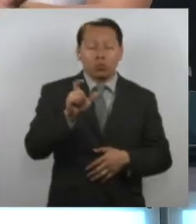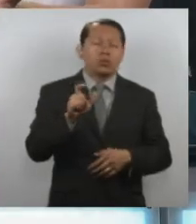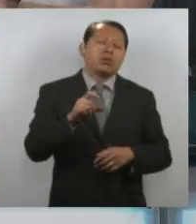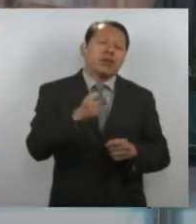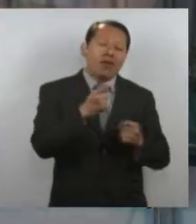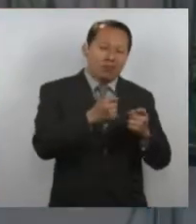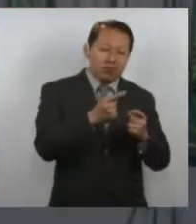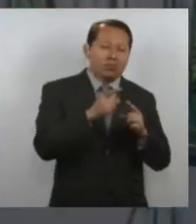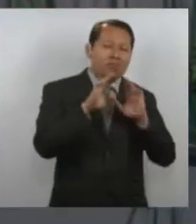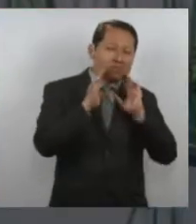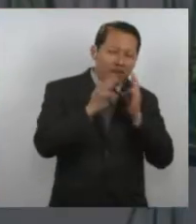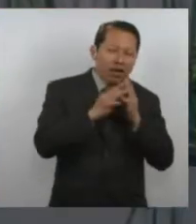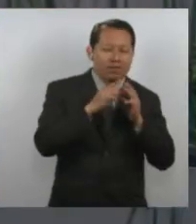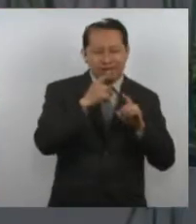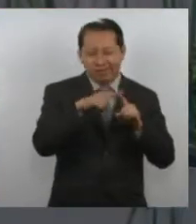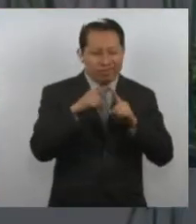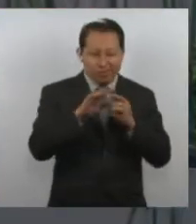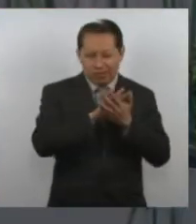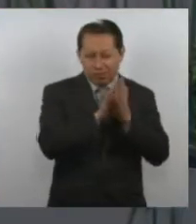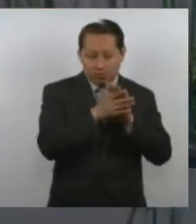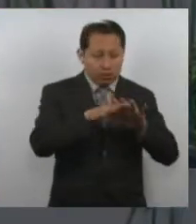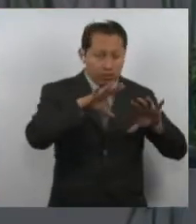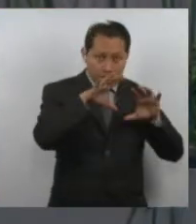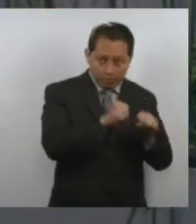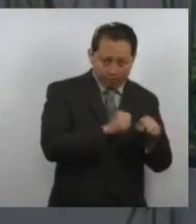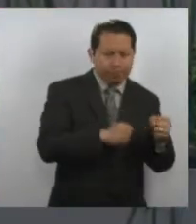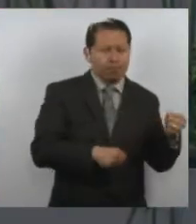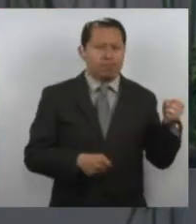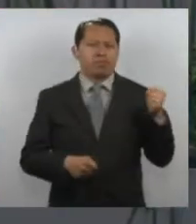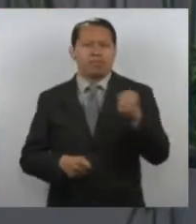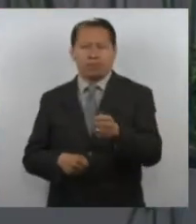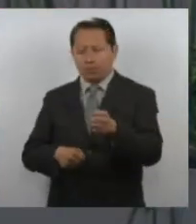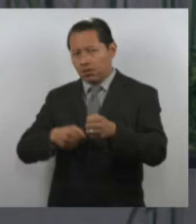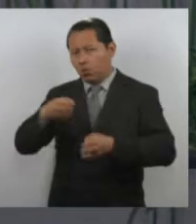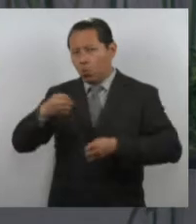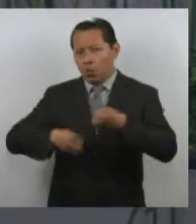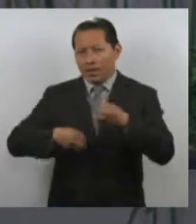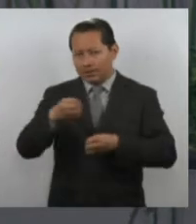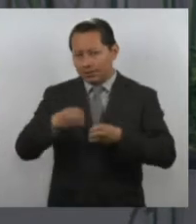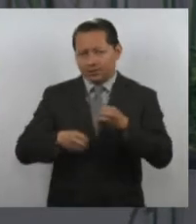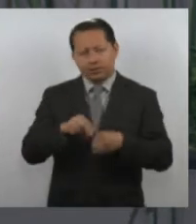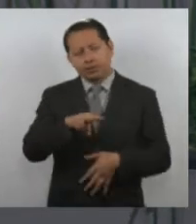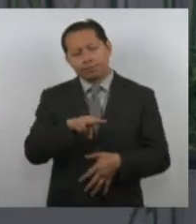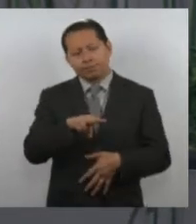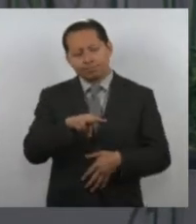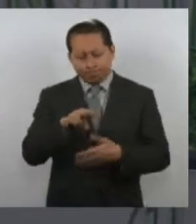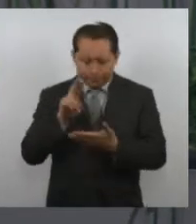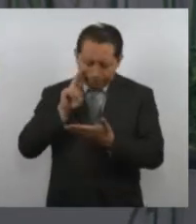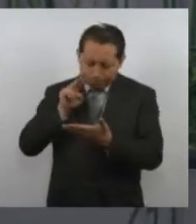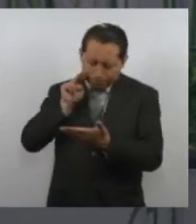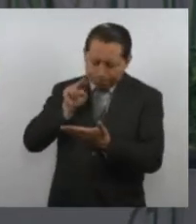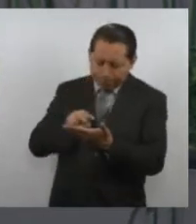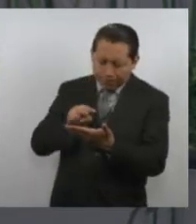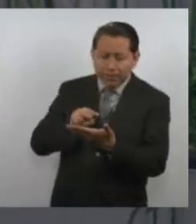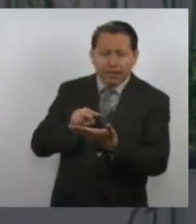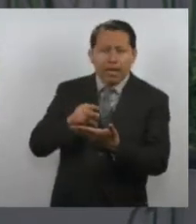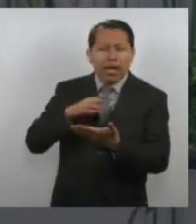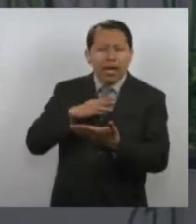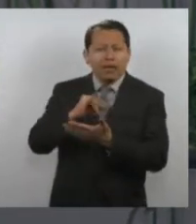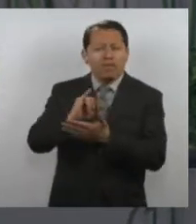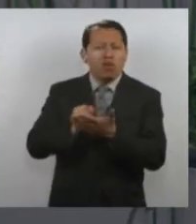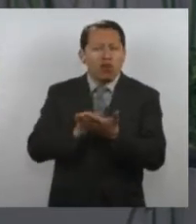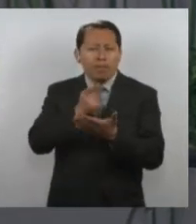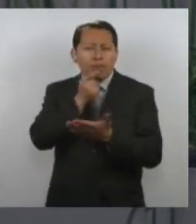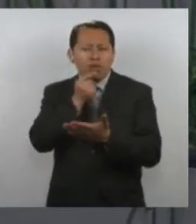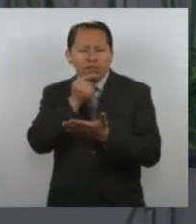son liberados porque hay un error en cómo se llenó el informe policial homologado,